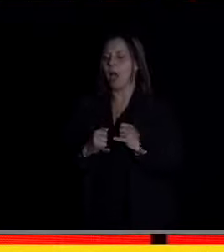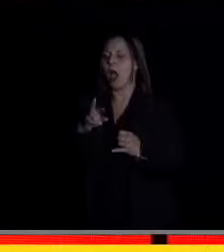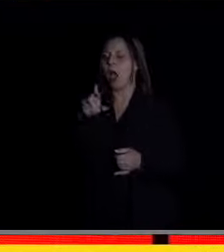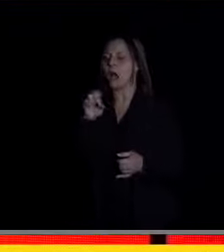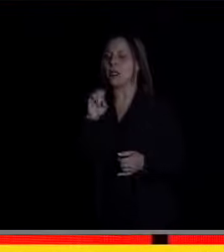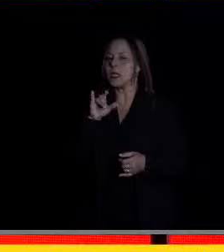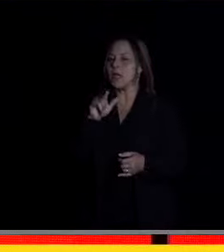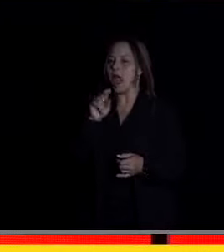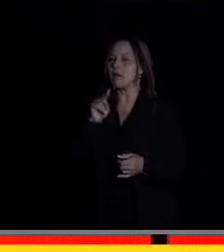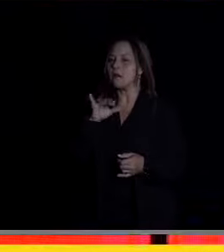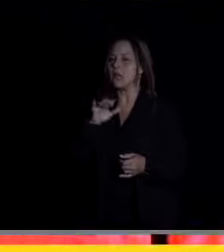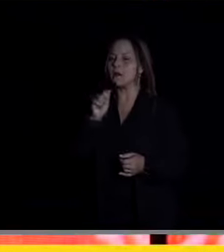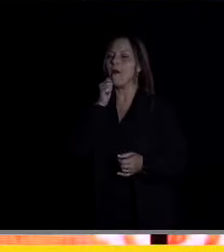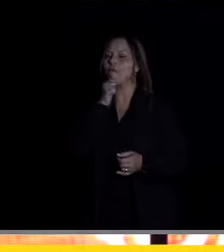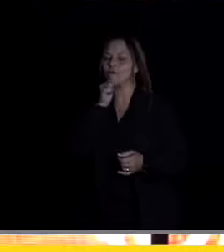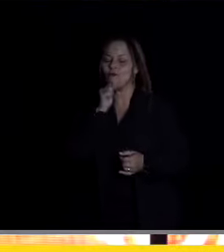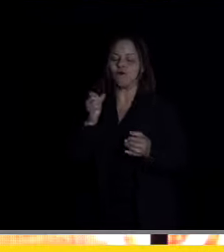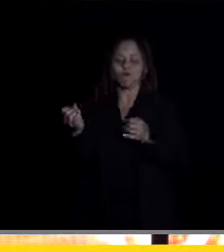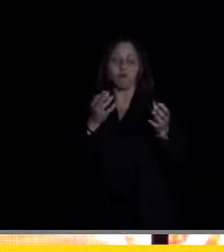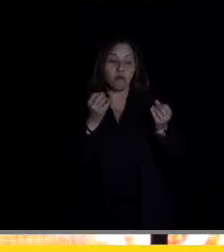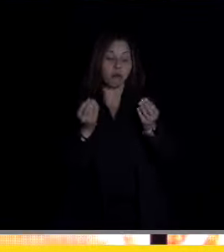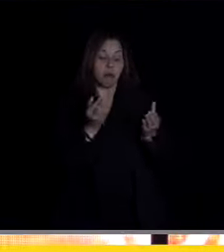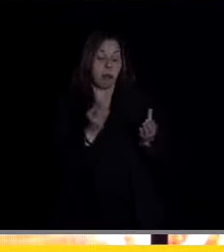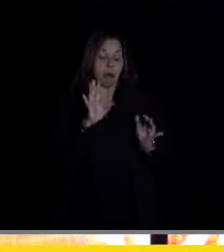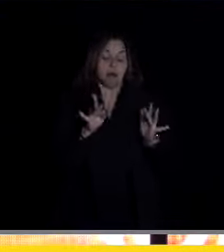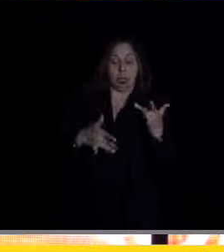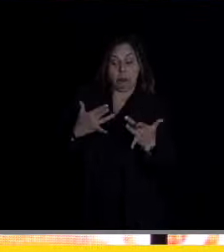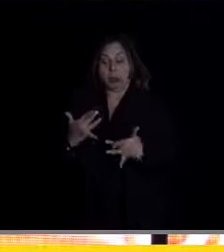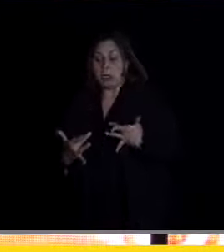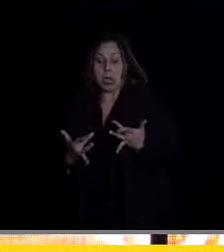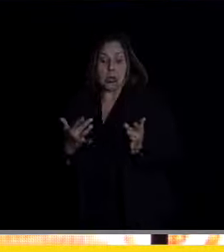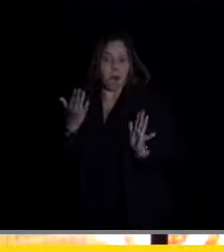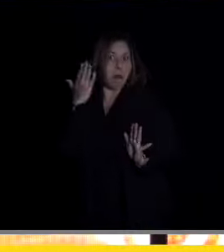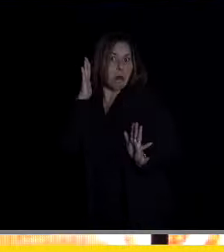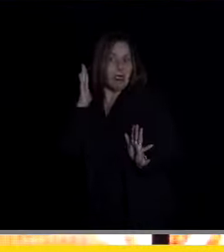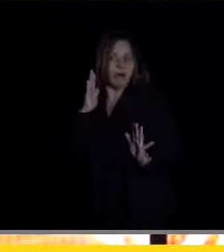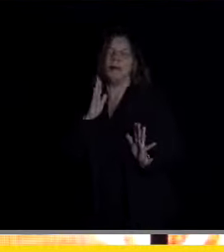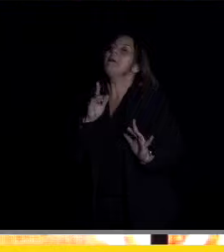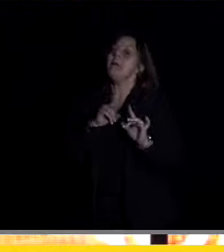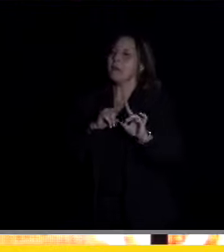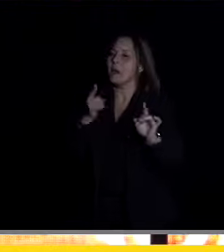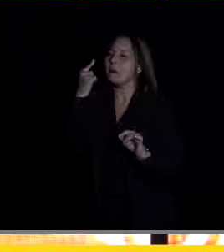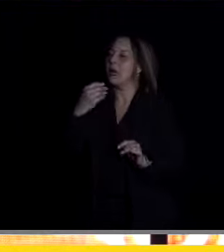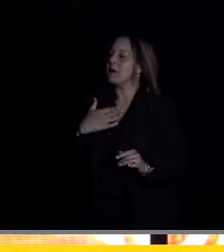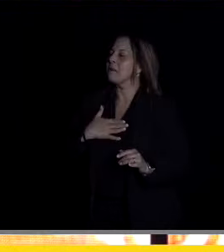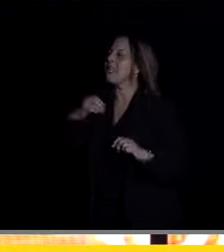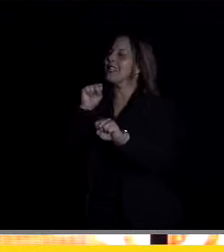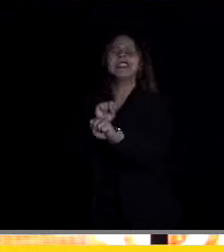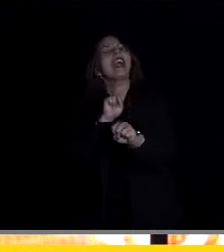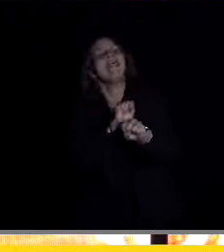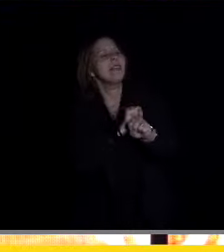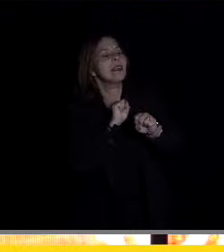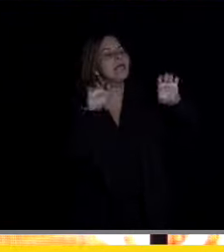está de moda, ¿verdad? Y a muchos puede ser que no les haga mucho sentido. Pero para mí se materializa en la labor de mi